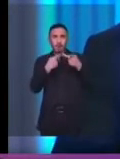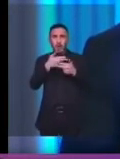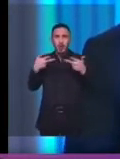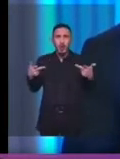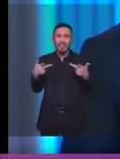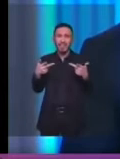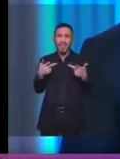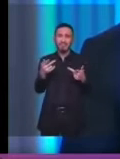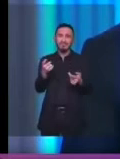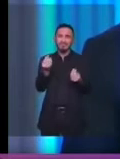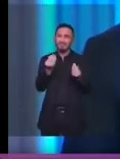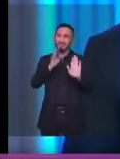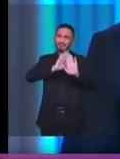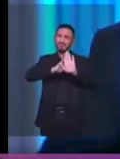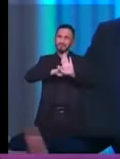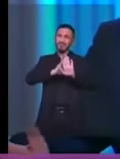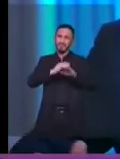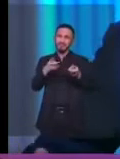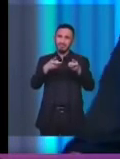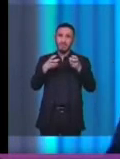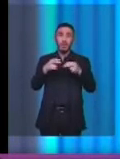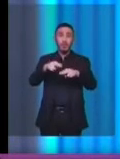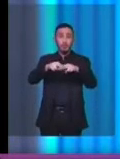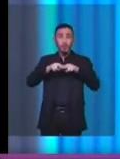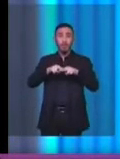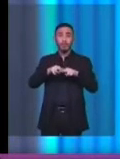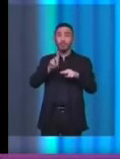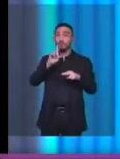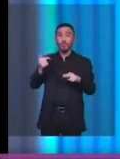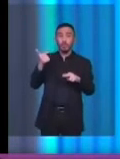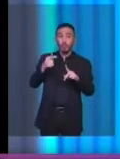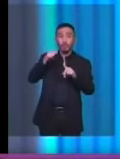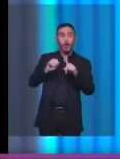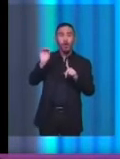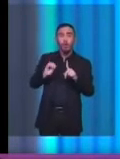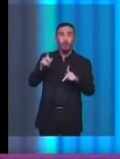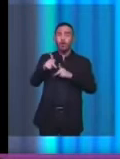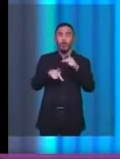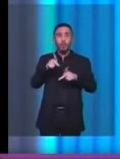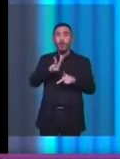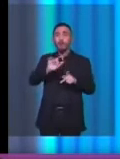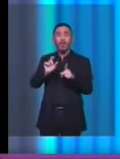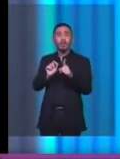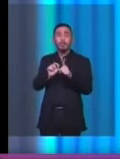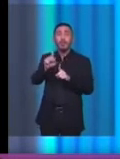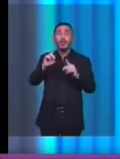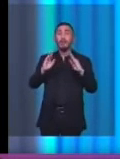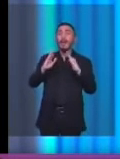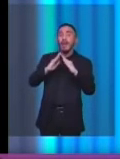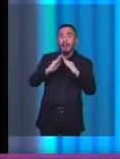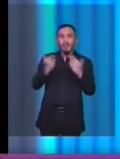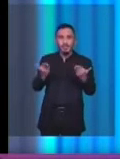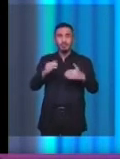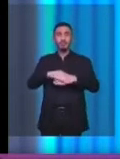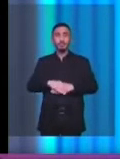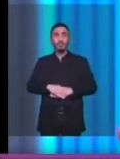Argentina. Donde se maneja muchísima plata y donde se maneja además y se mira con mucha expectativa lo que va a pasar